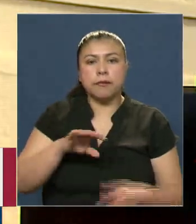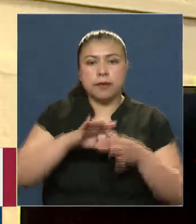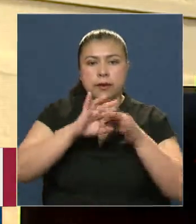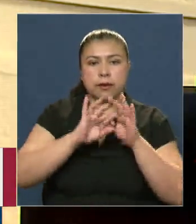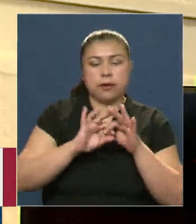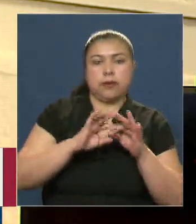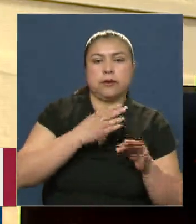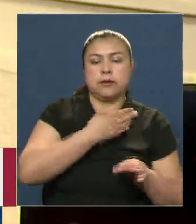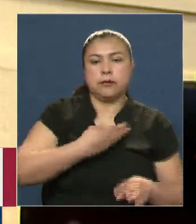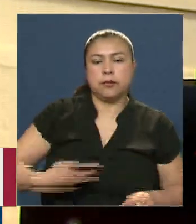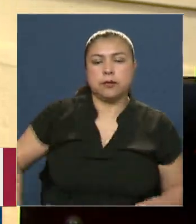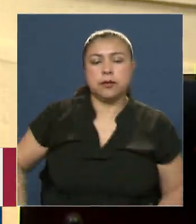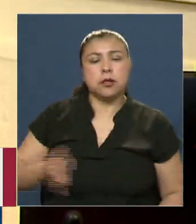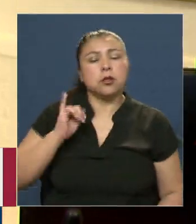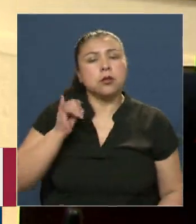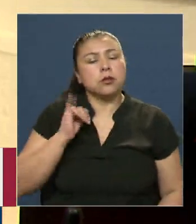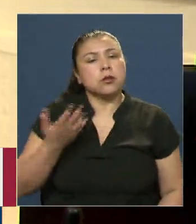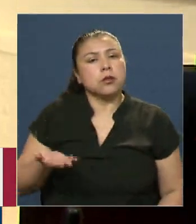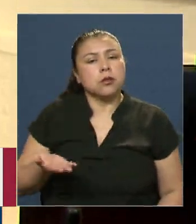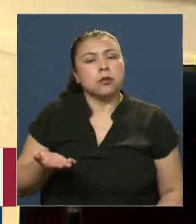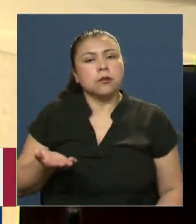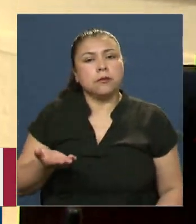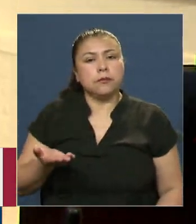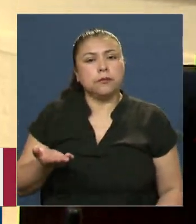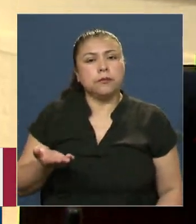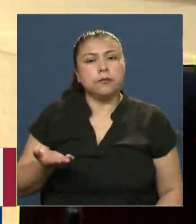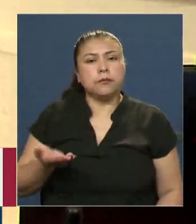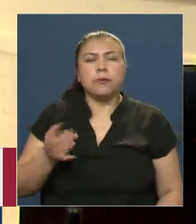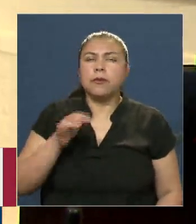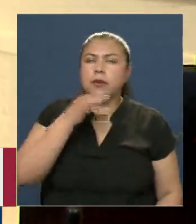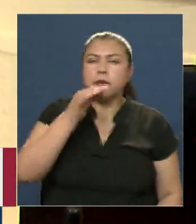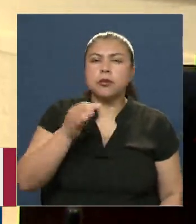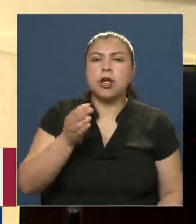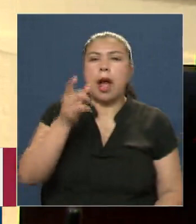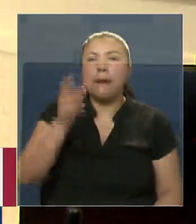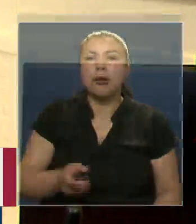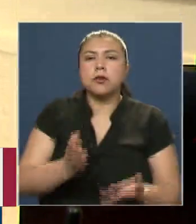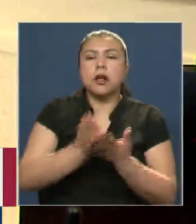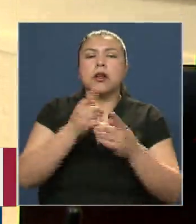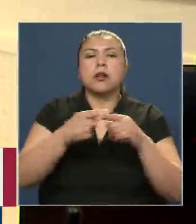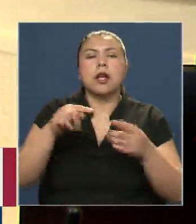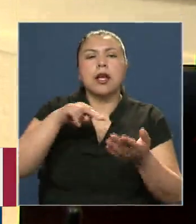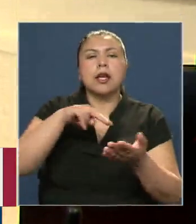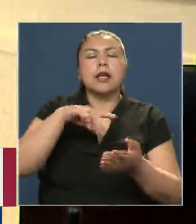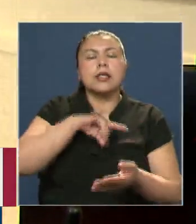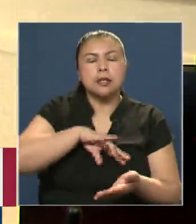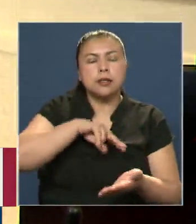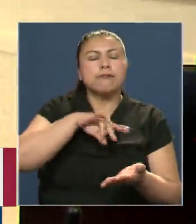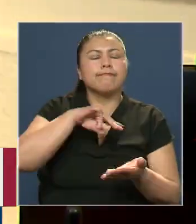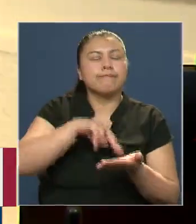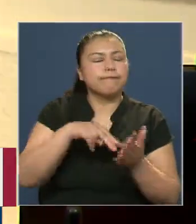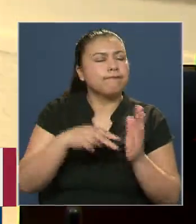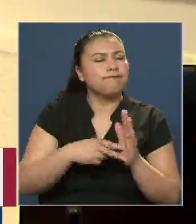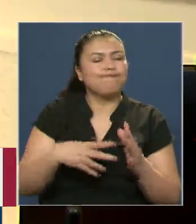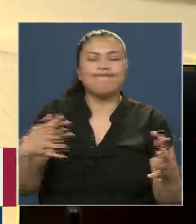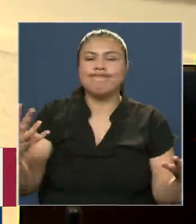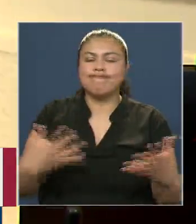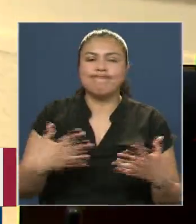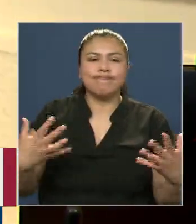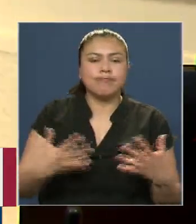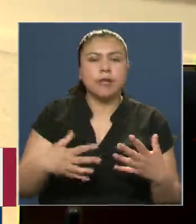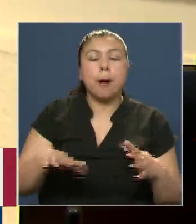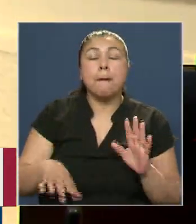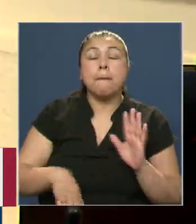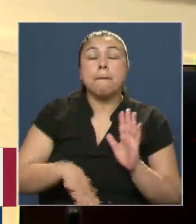Gracias, presidenta. Bueno, efectivamente, a propósito de la clase media en Chile, tenemos un problema brutal respecto de más